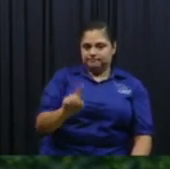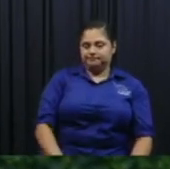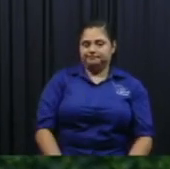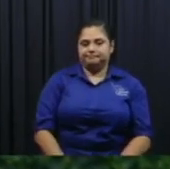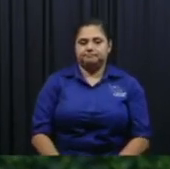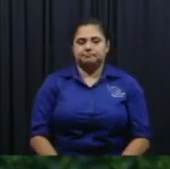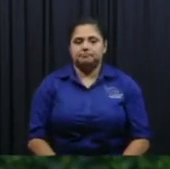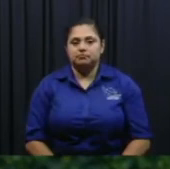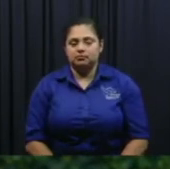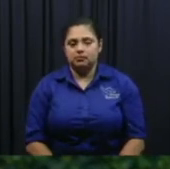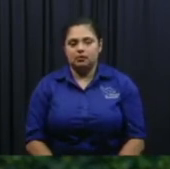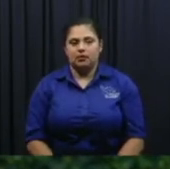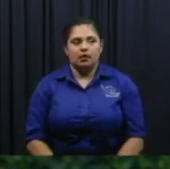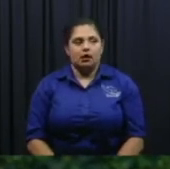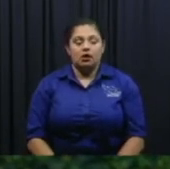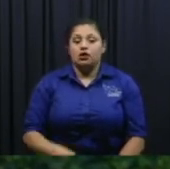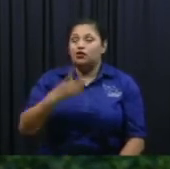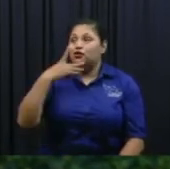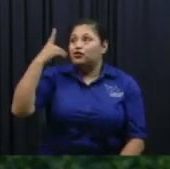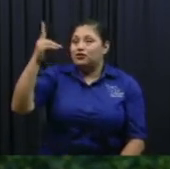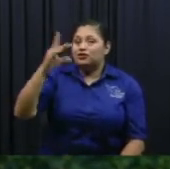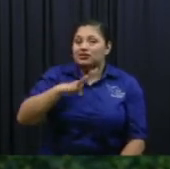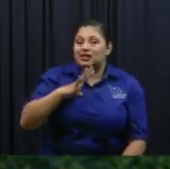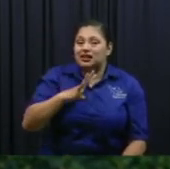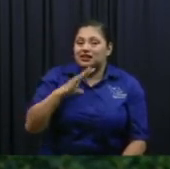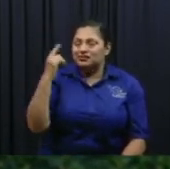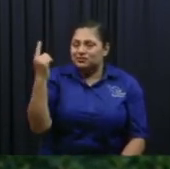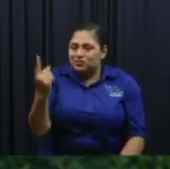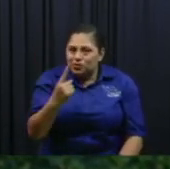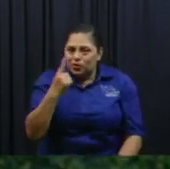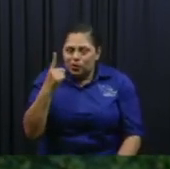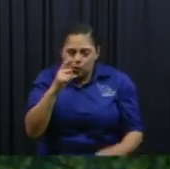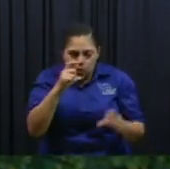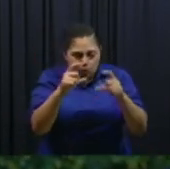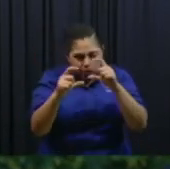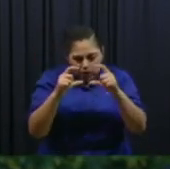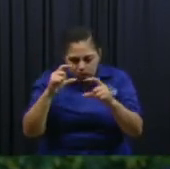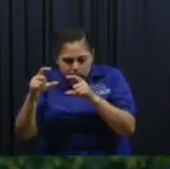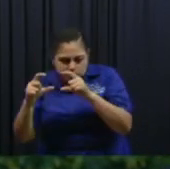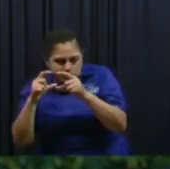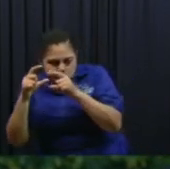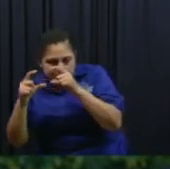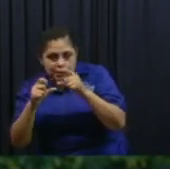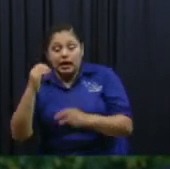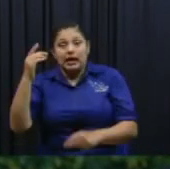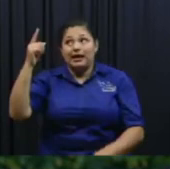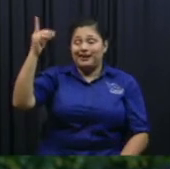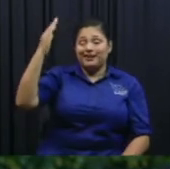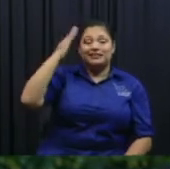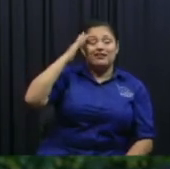Dios tiene todo todo lo tiene controlado y sabe por qué Y para qué